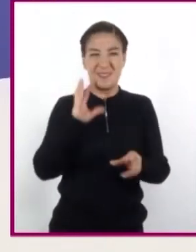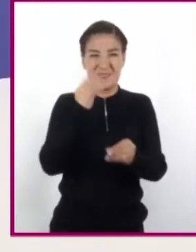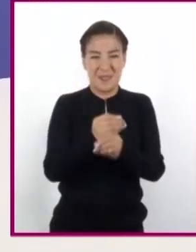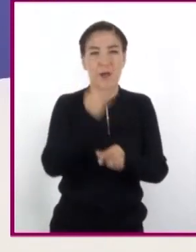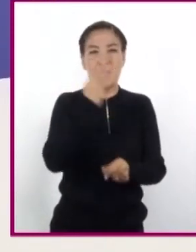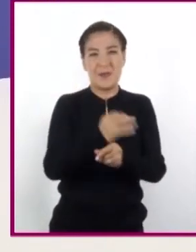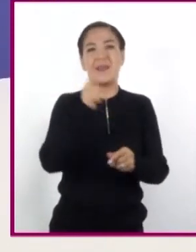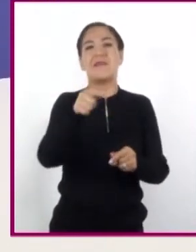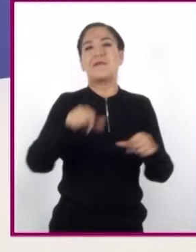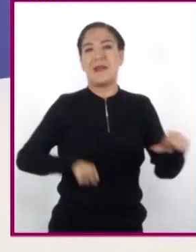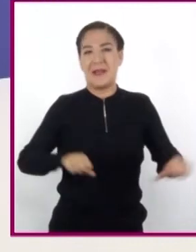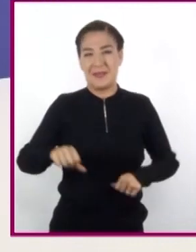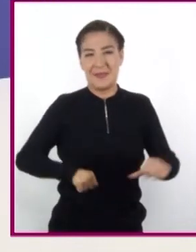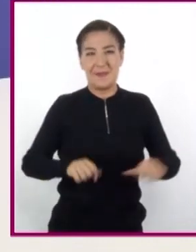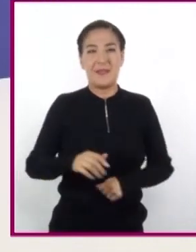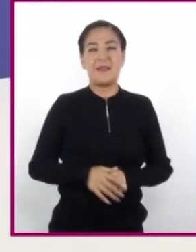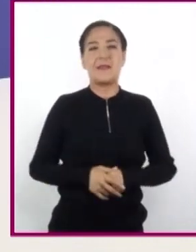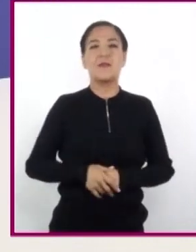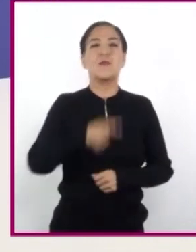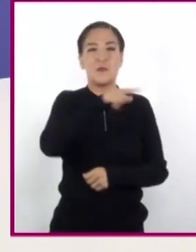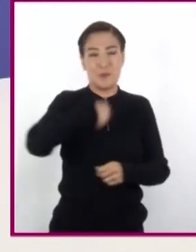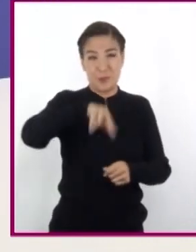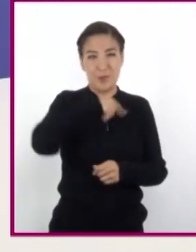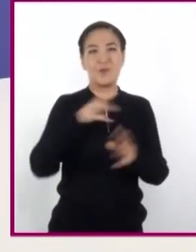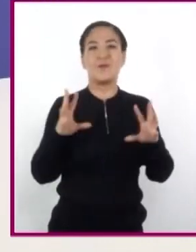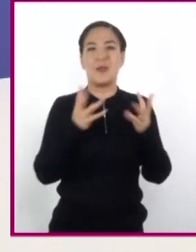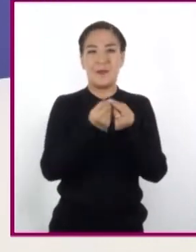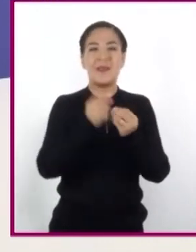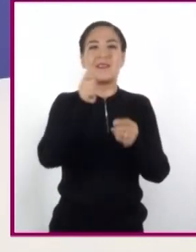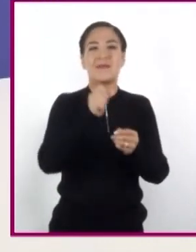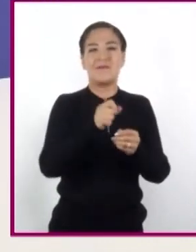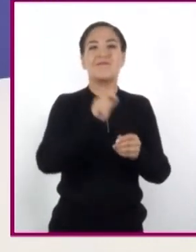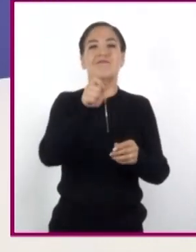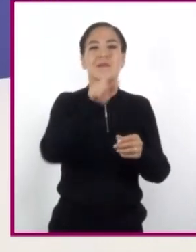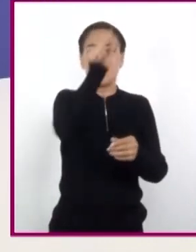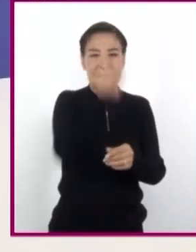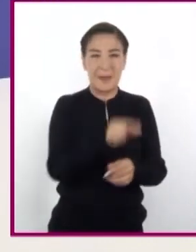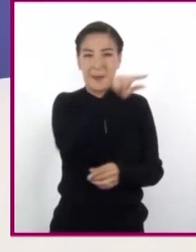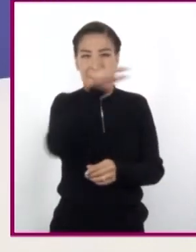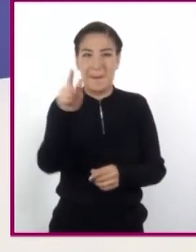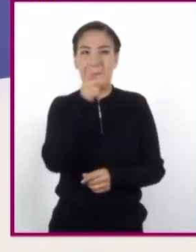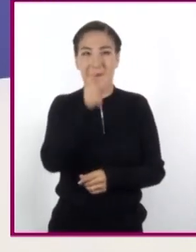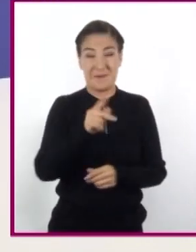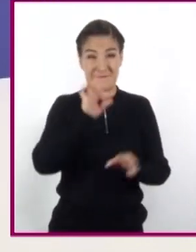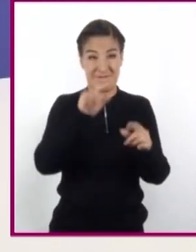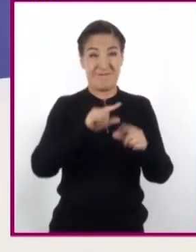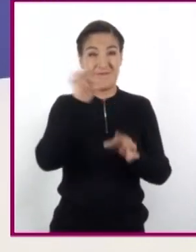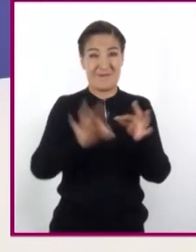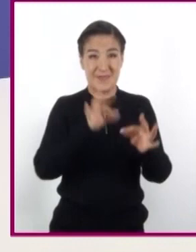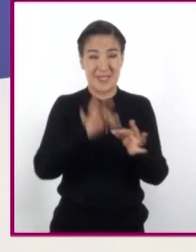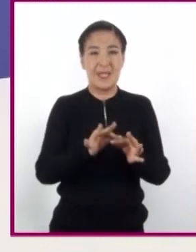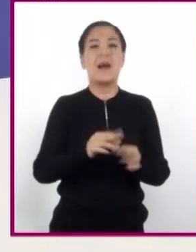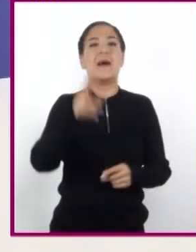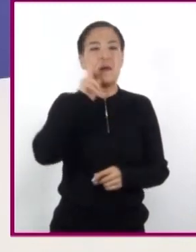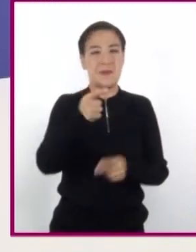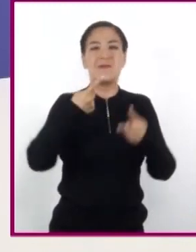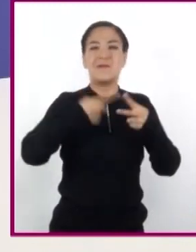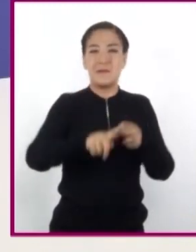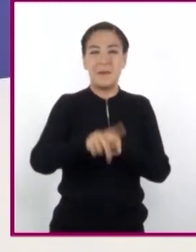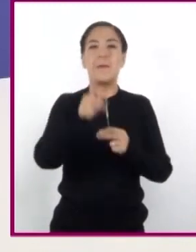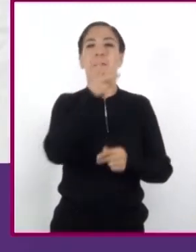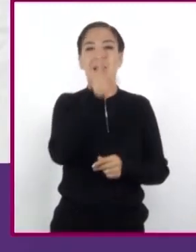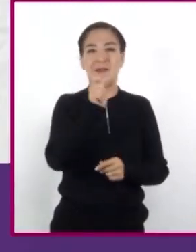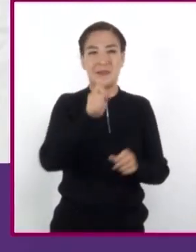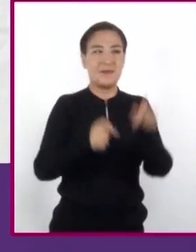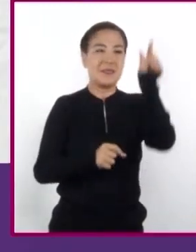siguiente actividad? Realicemos juntos un crucigrama. ¿Listos? Iniciemos con las preguntas